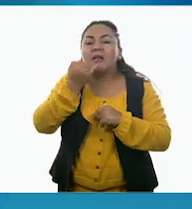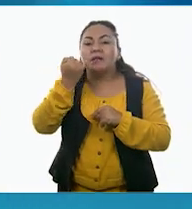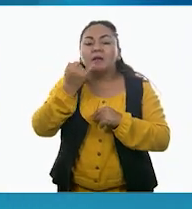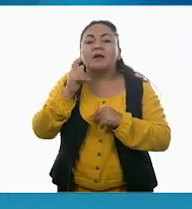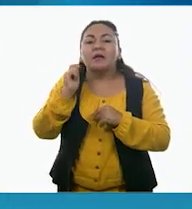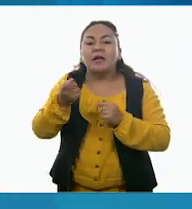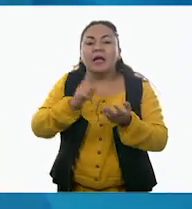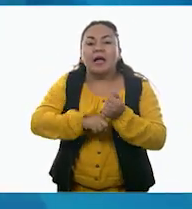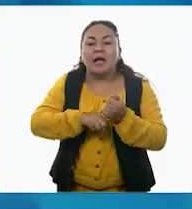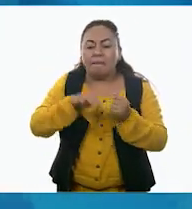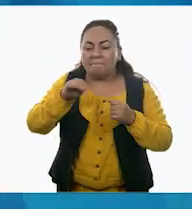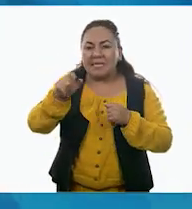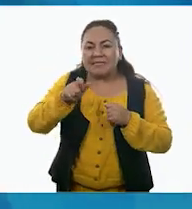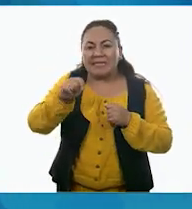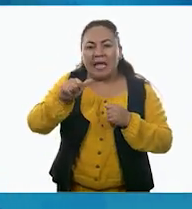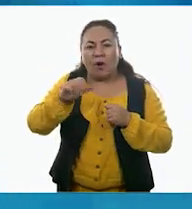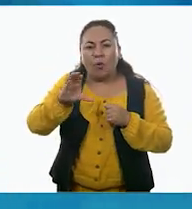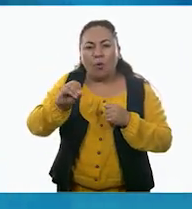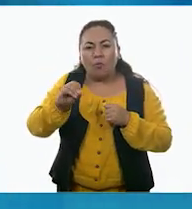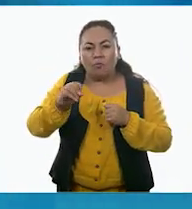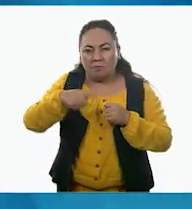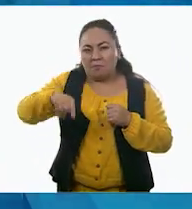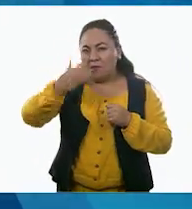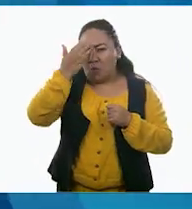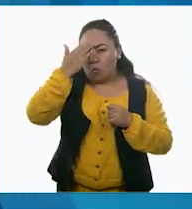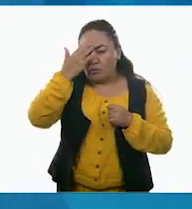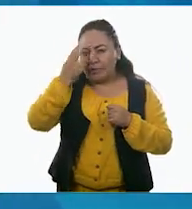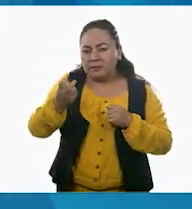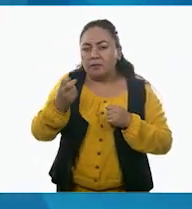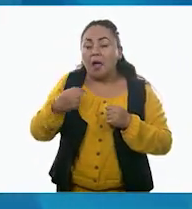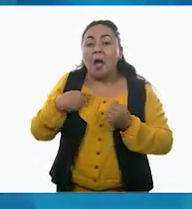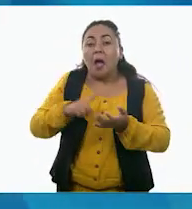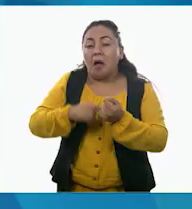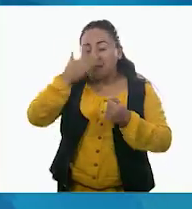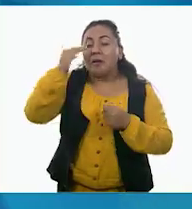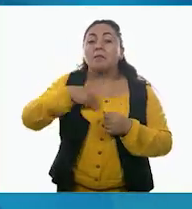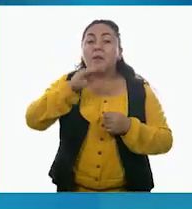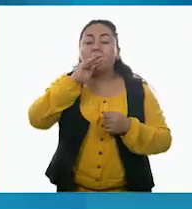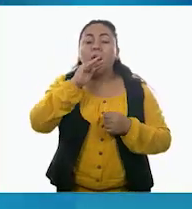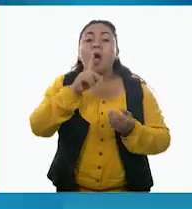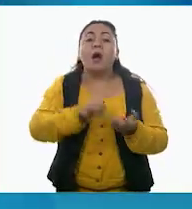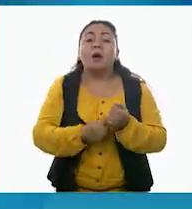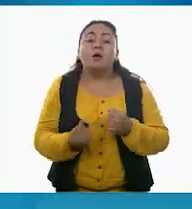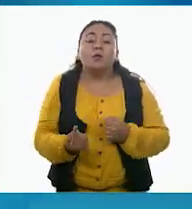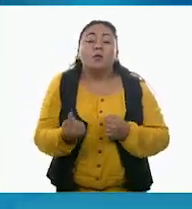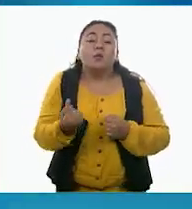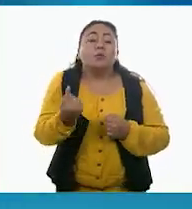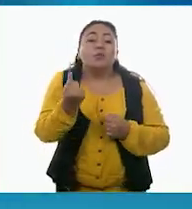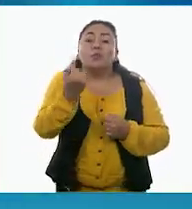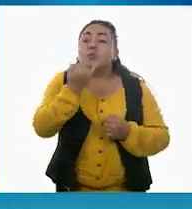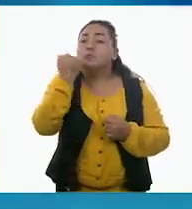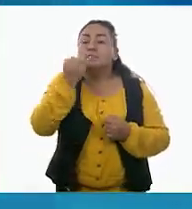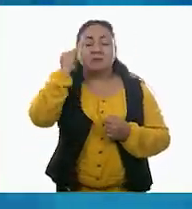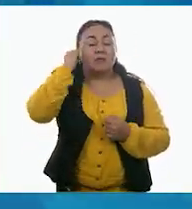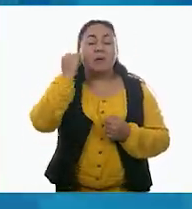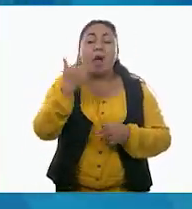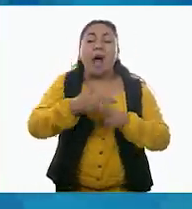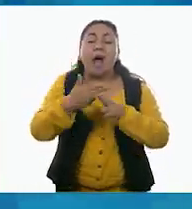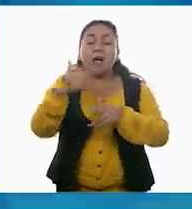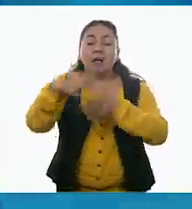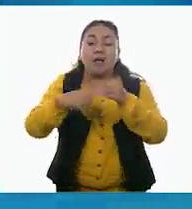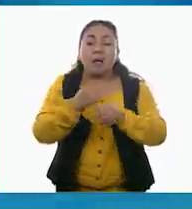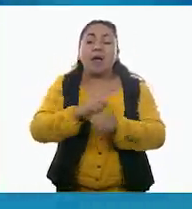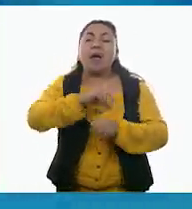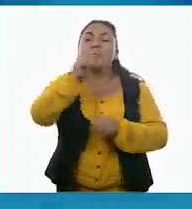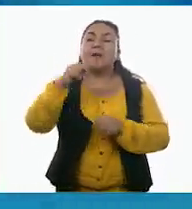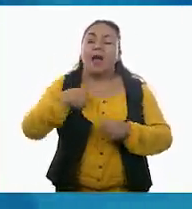tunzabí o mixteco como conocemos. Entonces mi mamá fue monolingüe hasta los 15 años. Nos cuenta, ya cuando somos